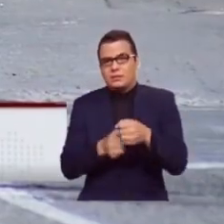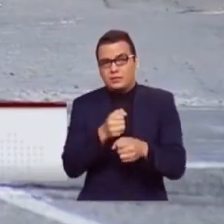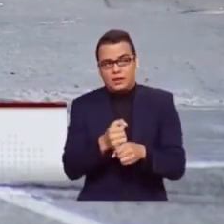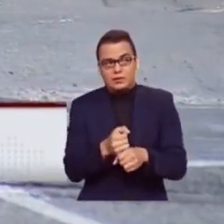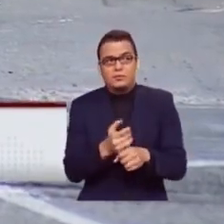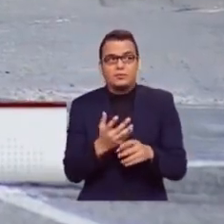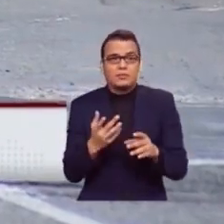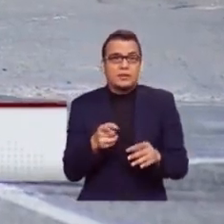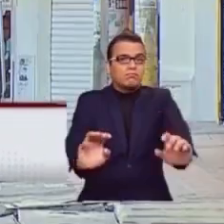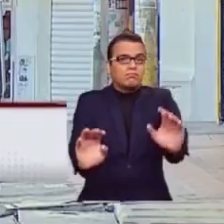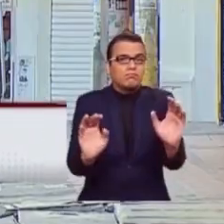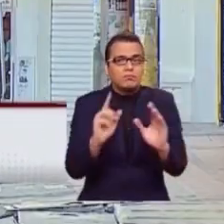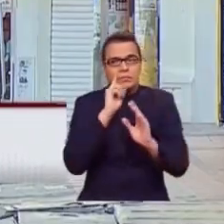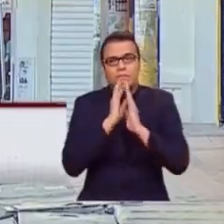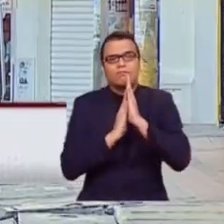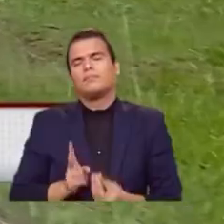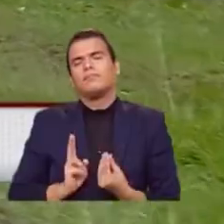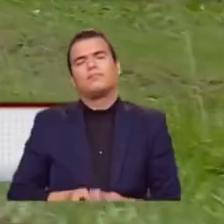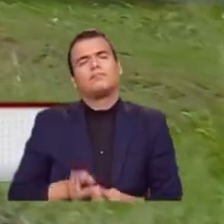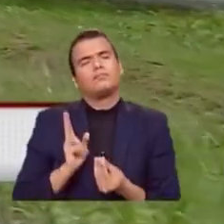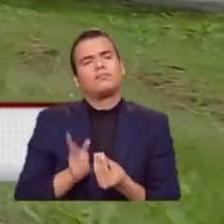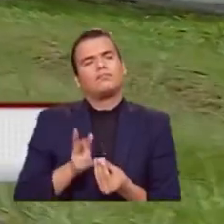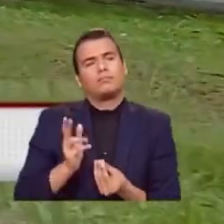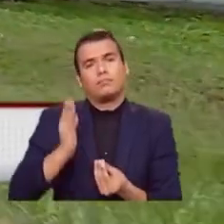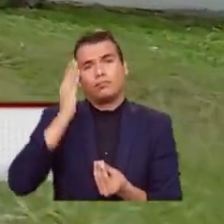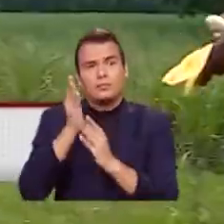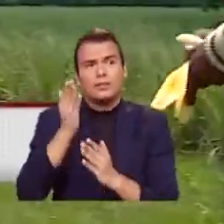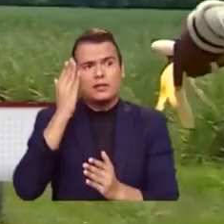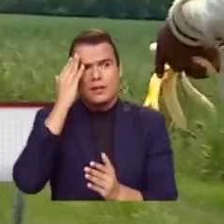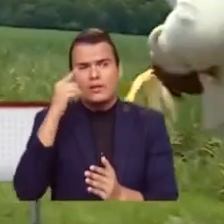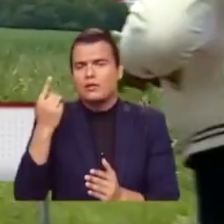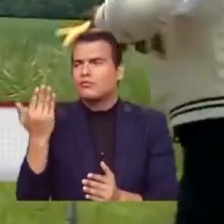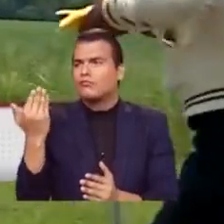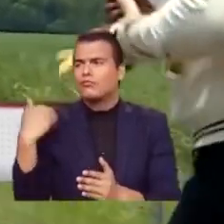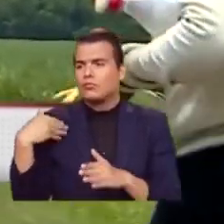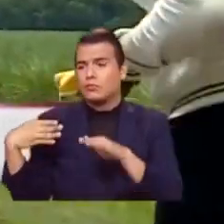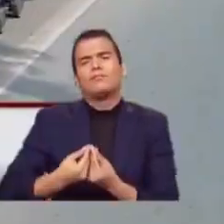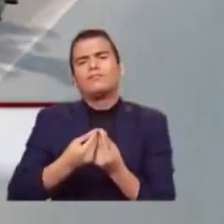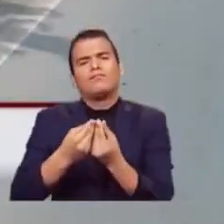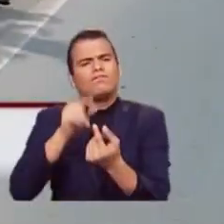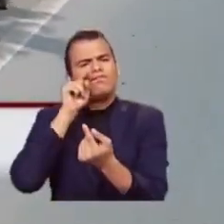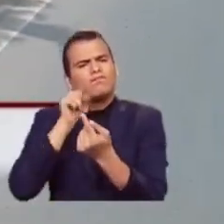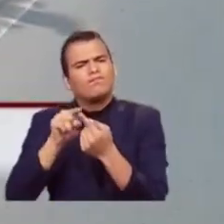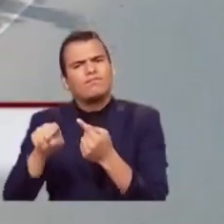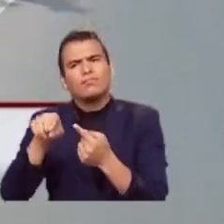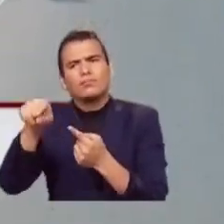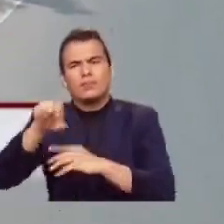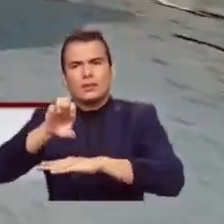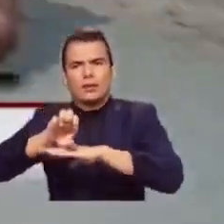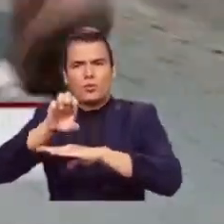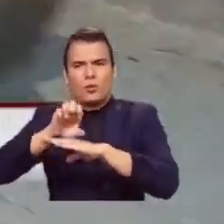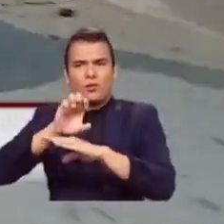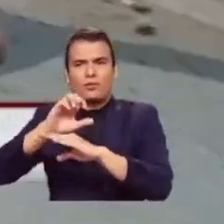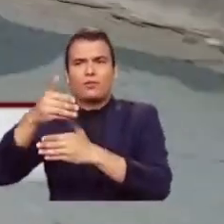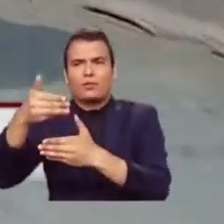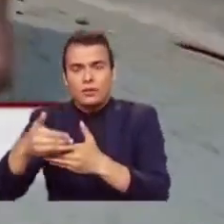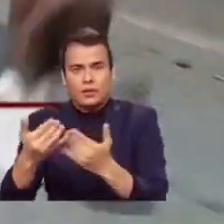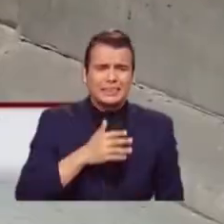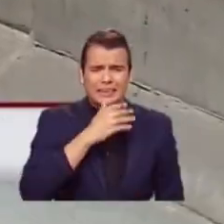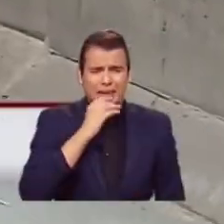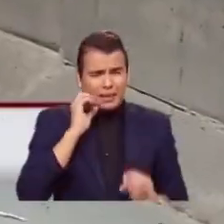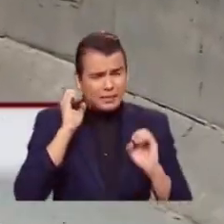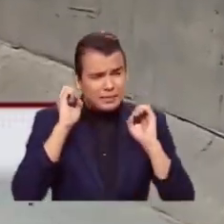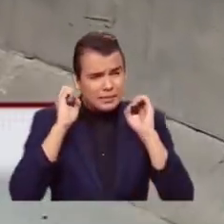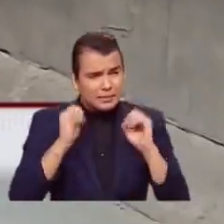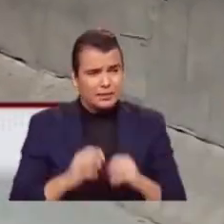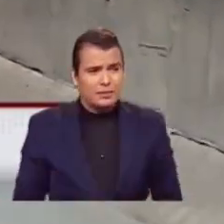panorama en las calles 13, 14 y 15. Los venezolanos que han llegado en las últimas semanas a Colombia quedaron en medio de la emergencia del coronavirus y con sus